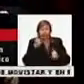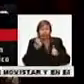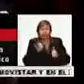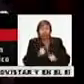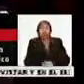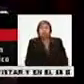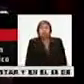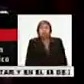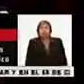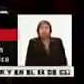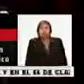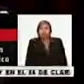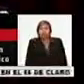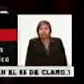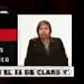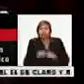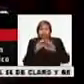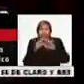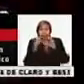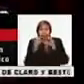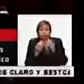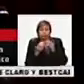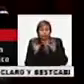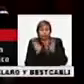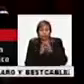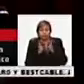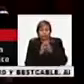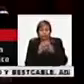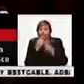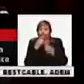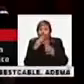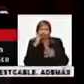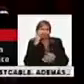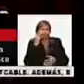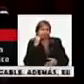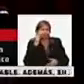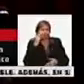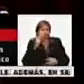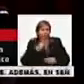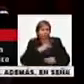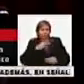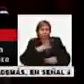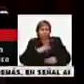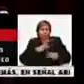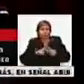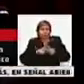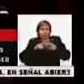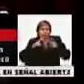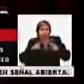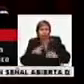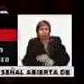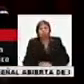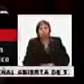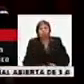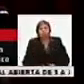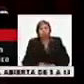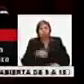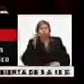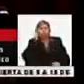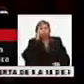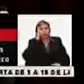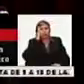mejor. La Asamblea Constituyente fue la experiencia humana de un gigante que